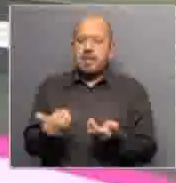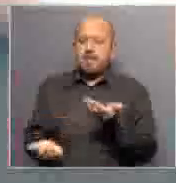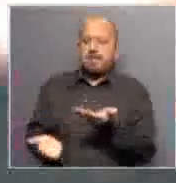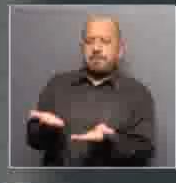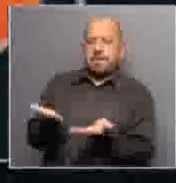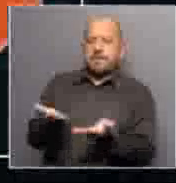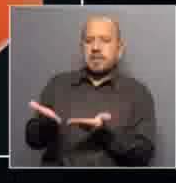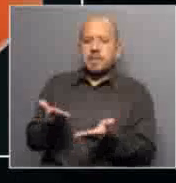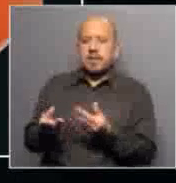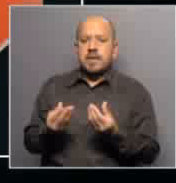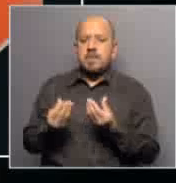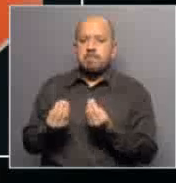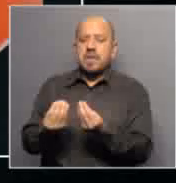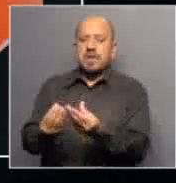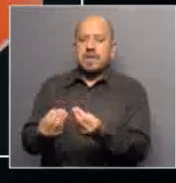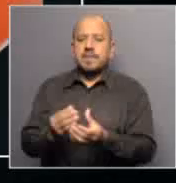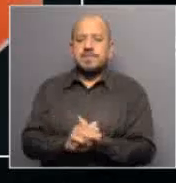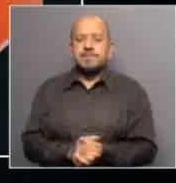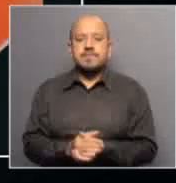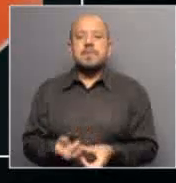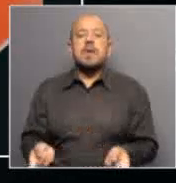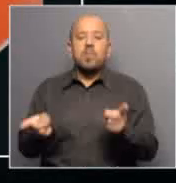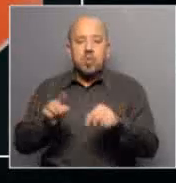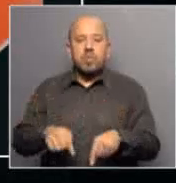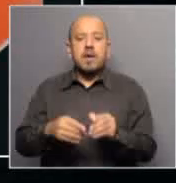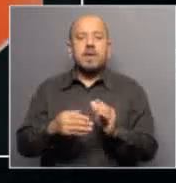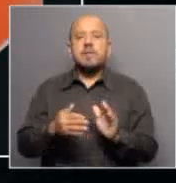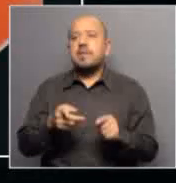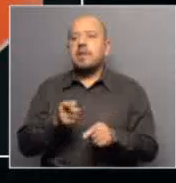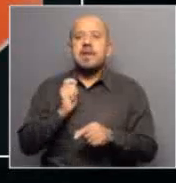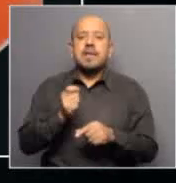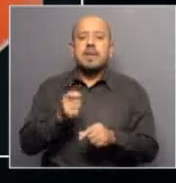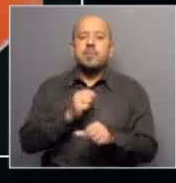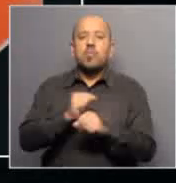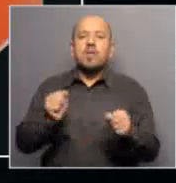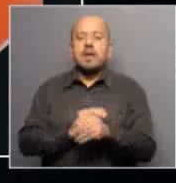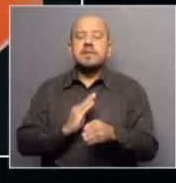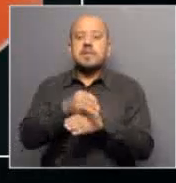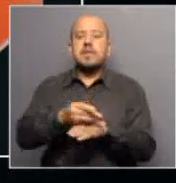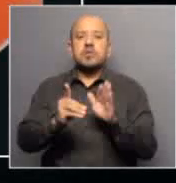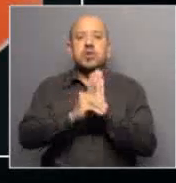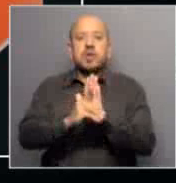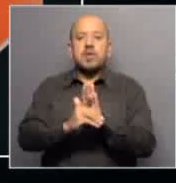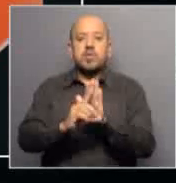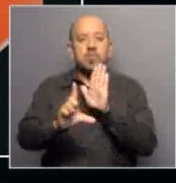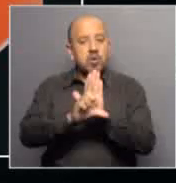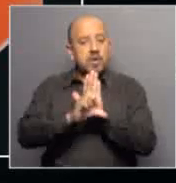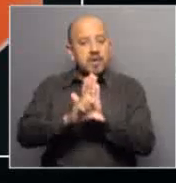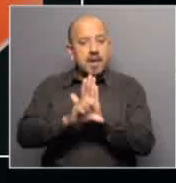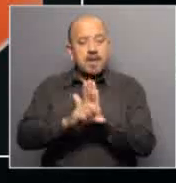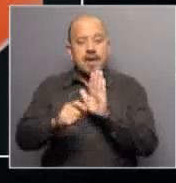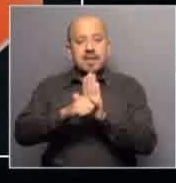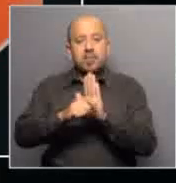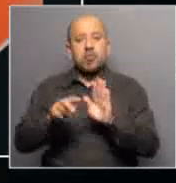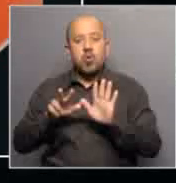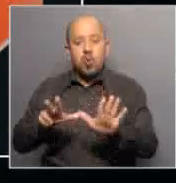plantas. Volver a traer sobre la mesa el tema de quién puede acceder a esos datos cuando por ley quedó establecido en el artículo